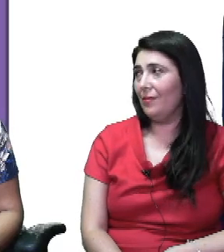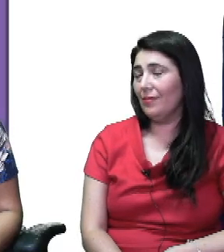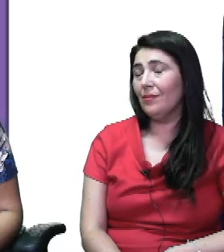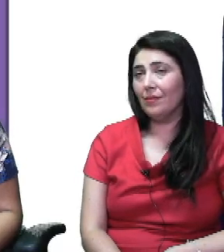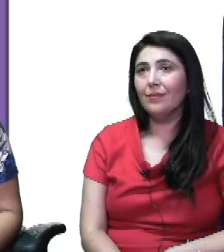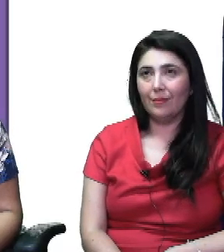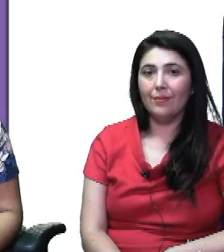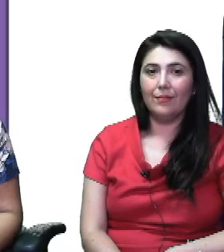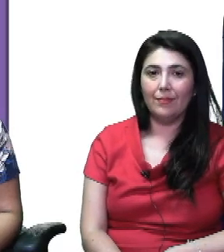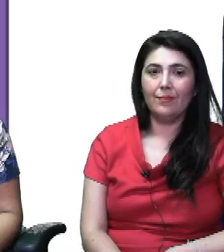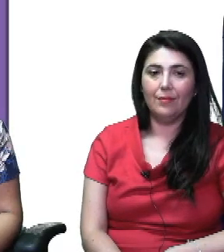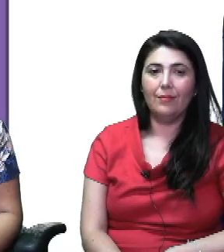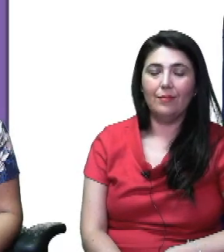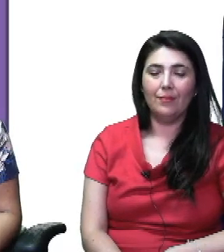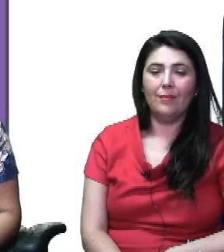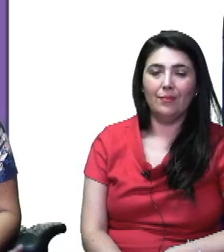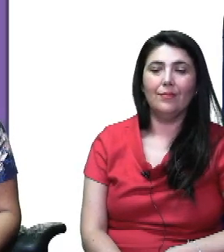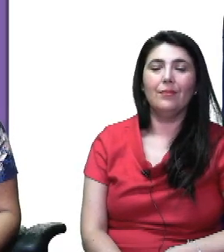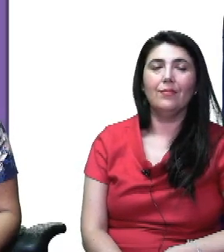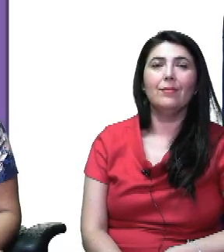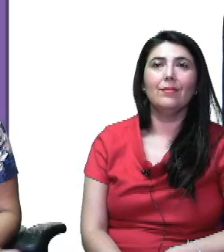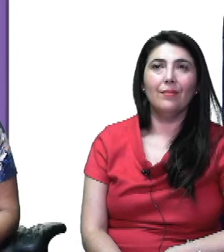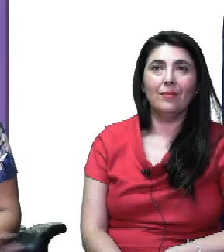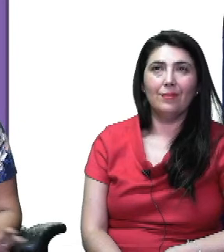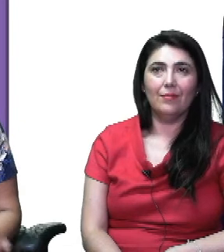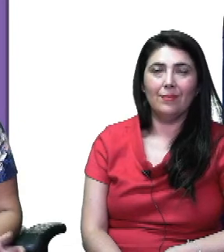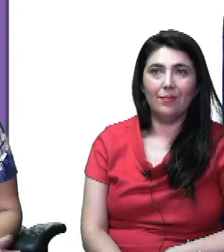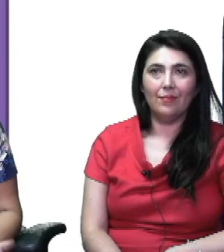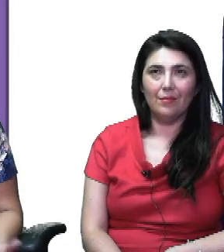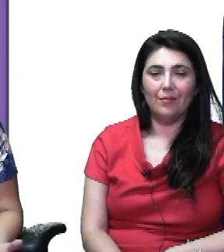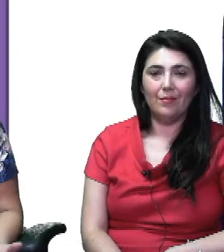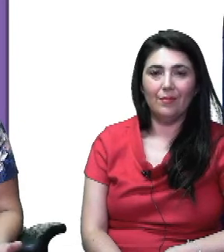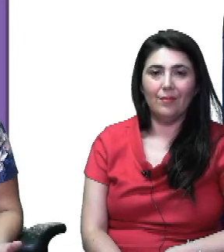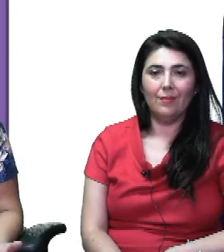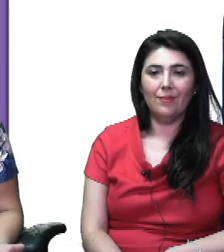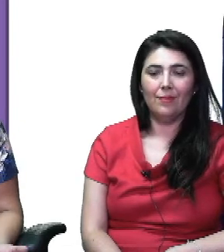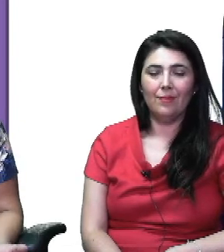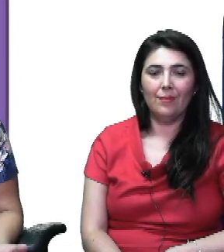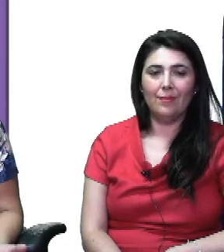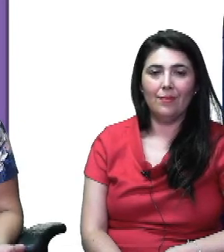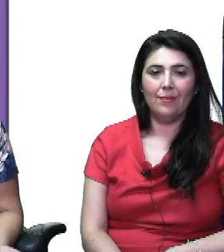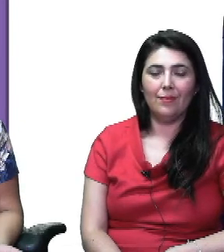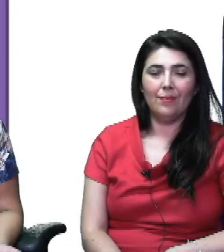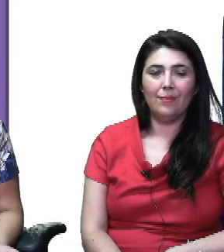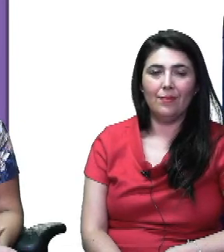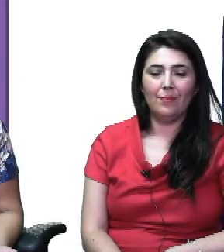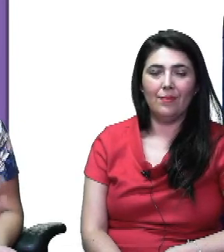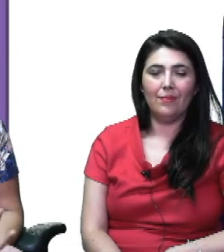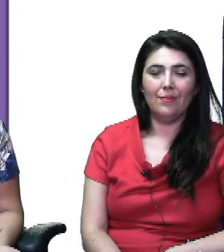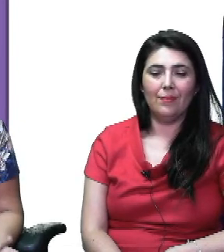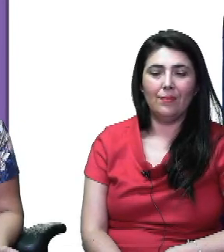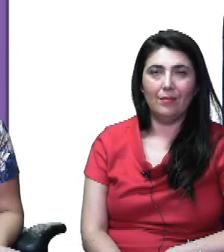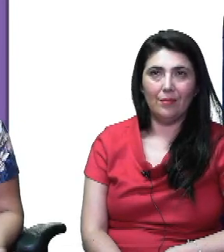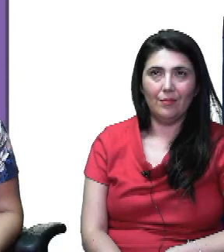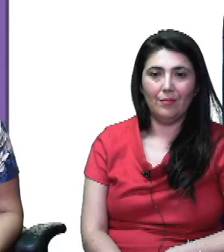fragmentación dentro de la respuesta, ¿ya? Y tener entonces acciones totalmente desvinculadas la una con la otra y que en definitiva a la